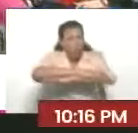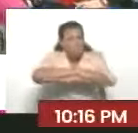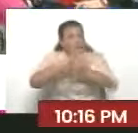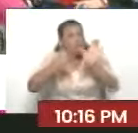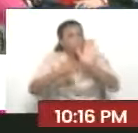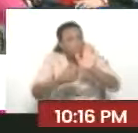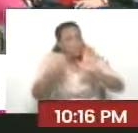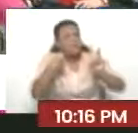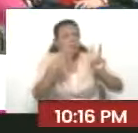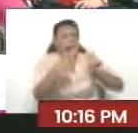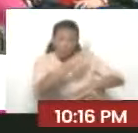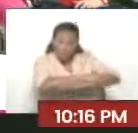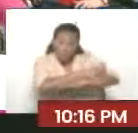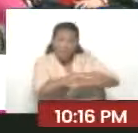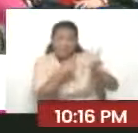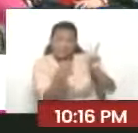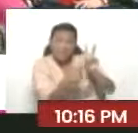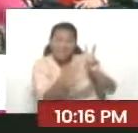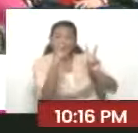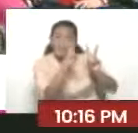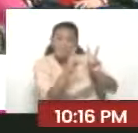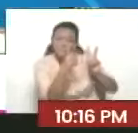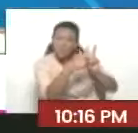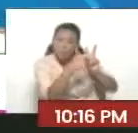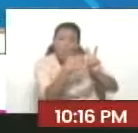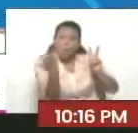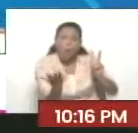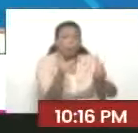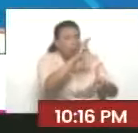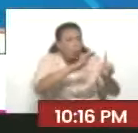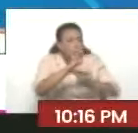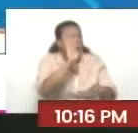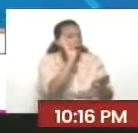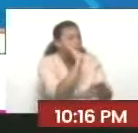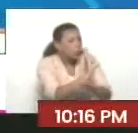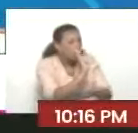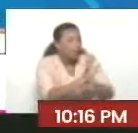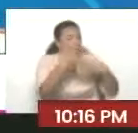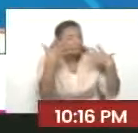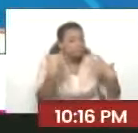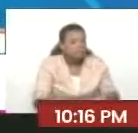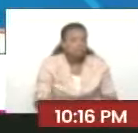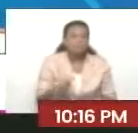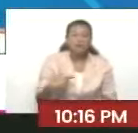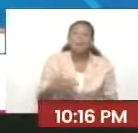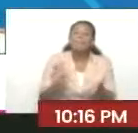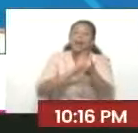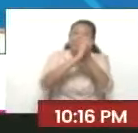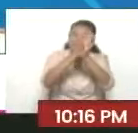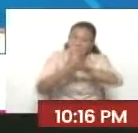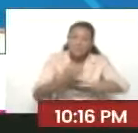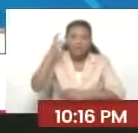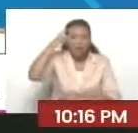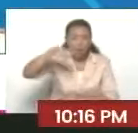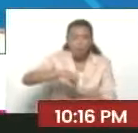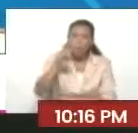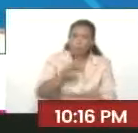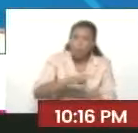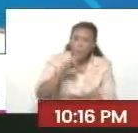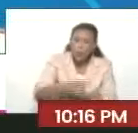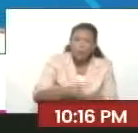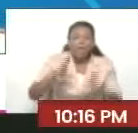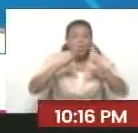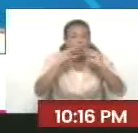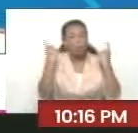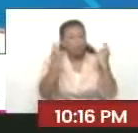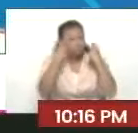mundo entero de defensa de nuestros valores y nuestra cultura. Y para cerrar con broche de oro toda